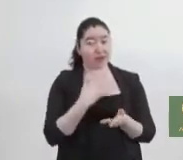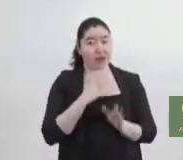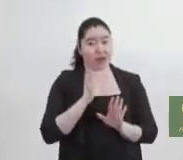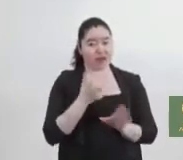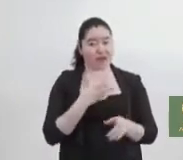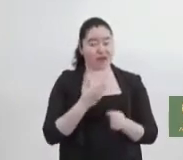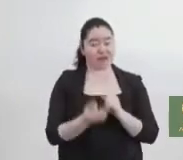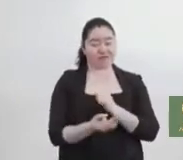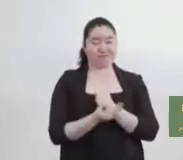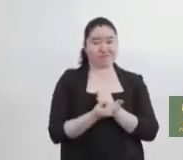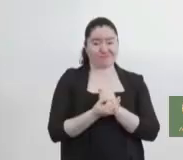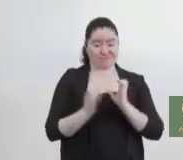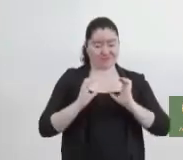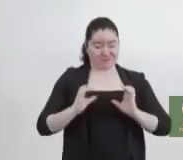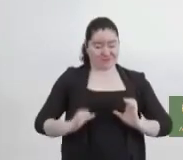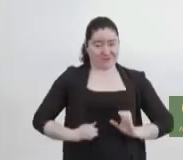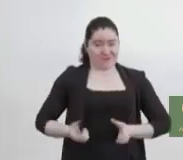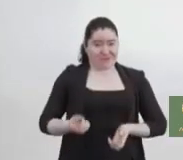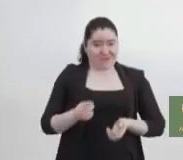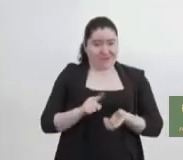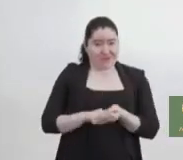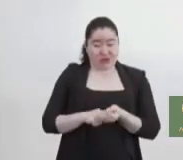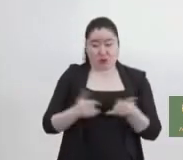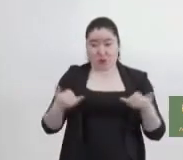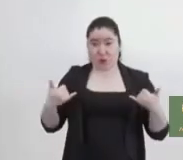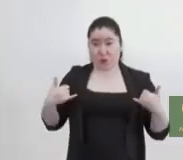anticuerpos de los jóvenes.